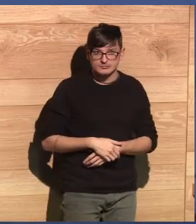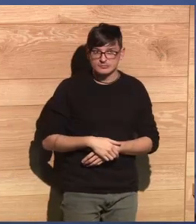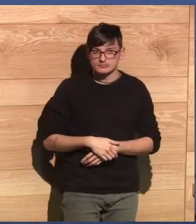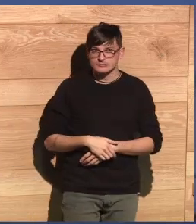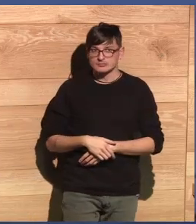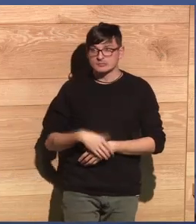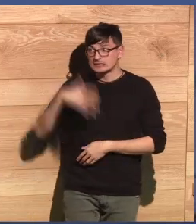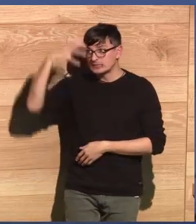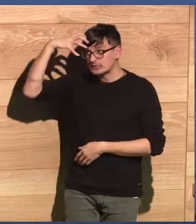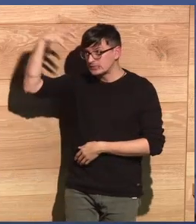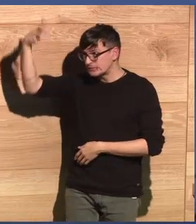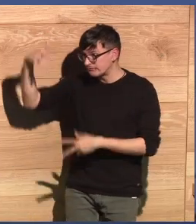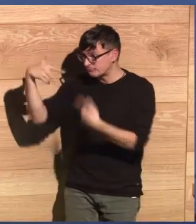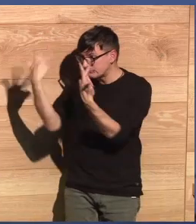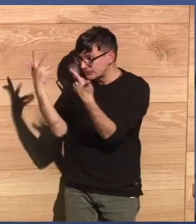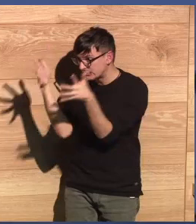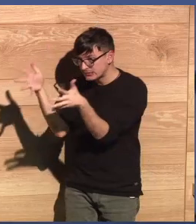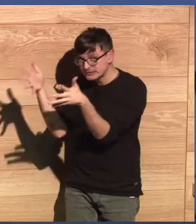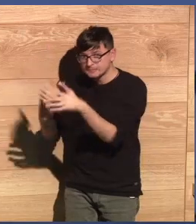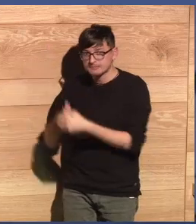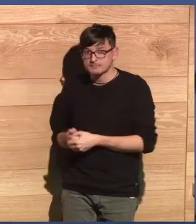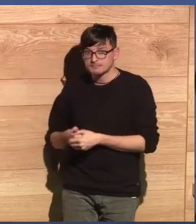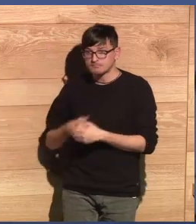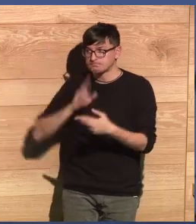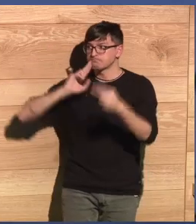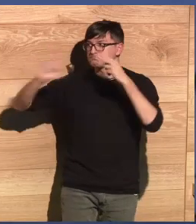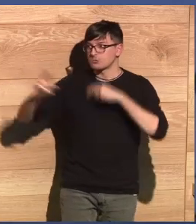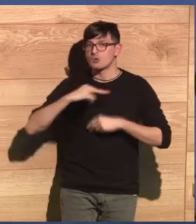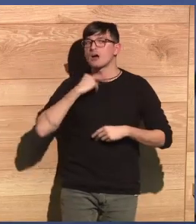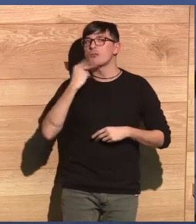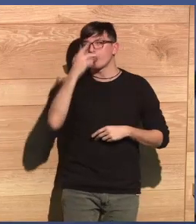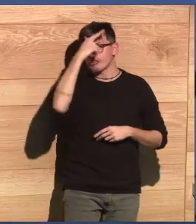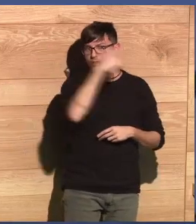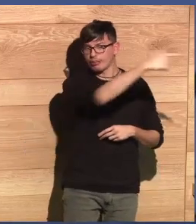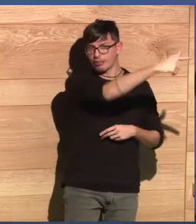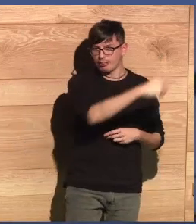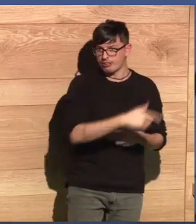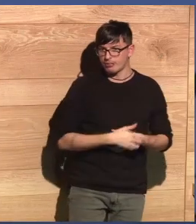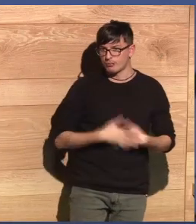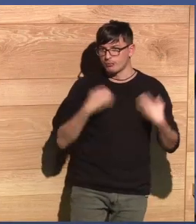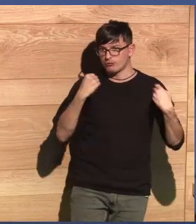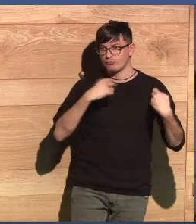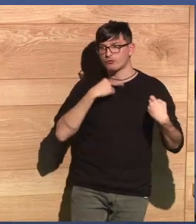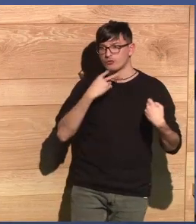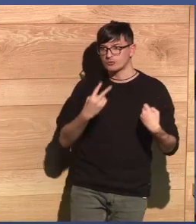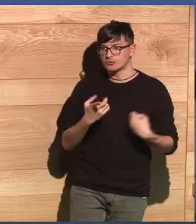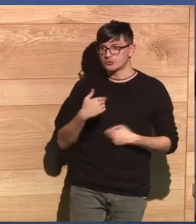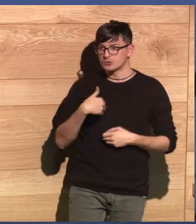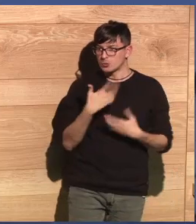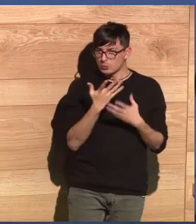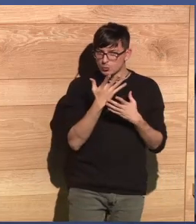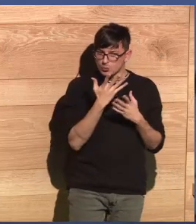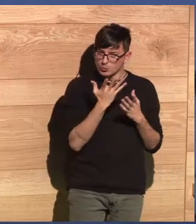«Majestad, permítame que le dé un consejo», respondió de lejos una voz muy ronca y potente. Debería guardar